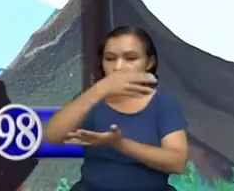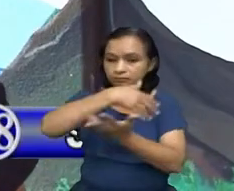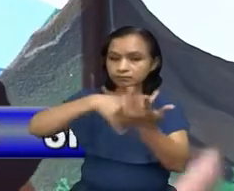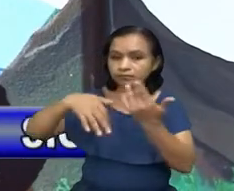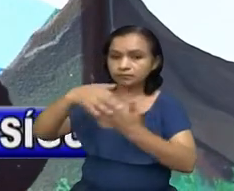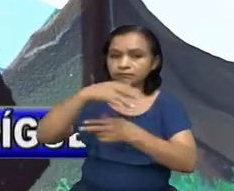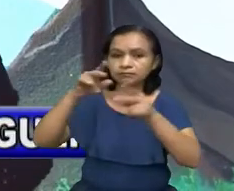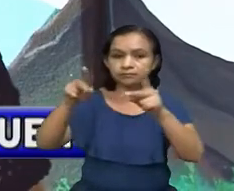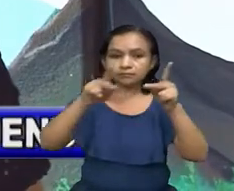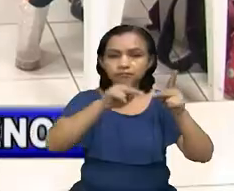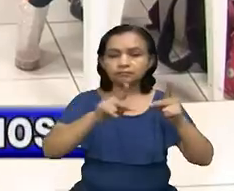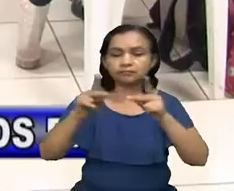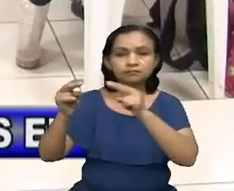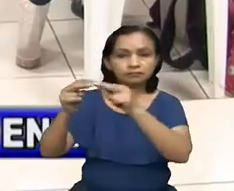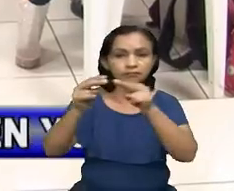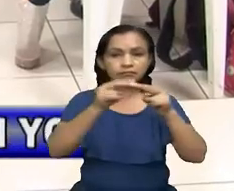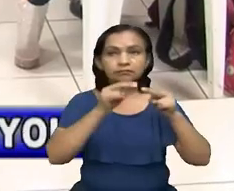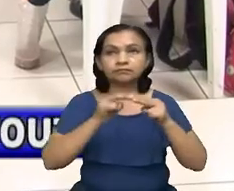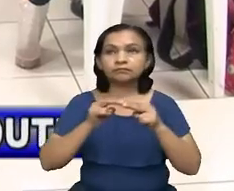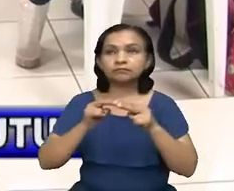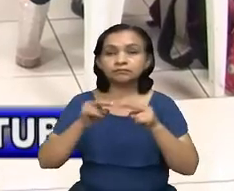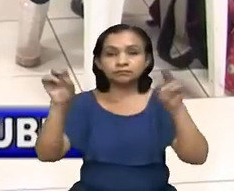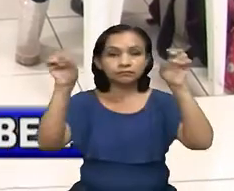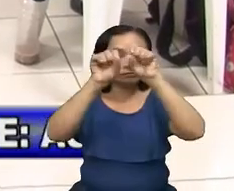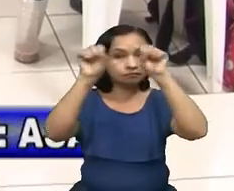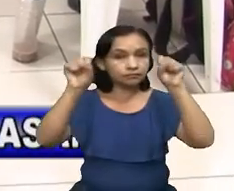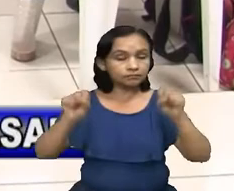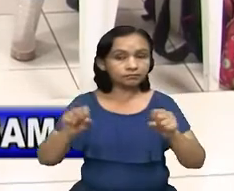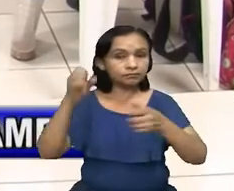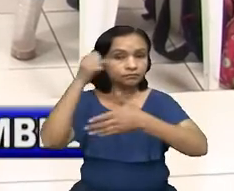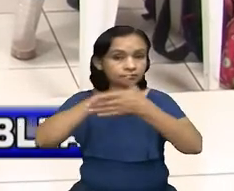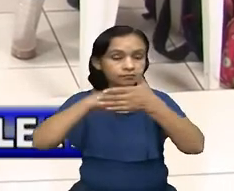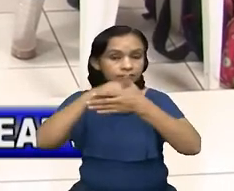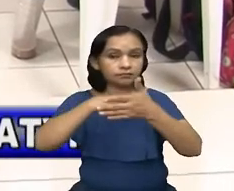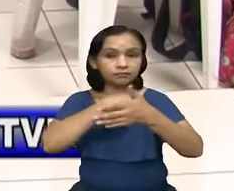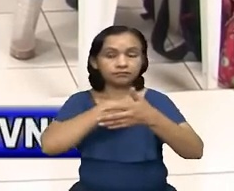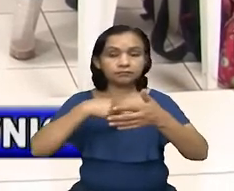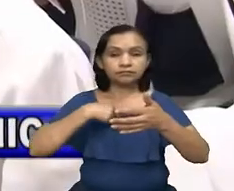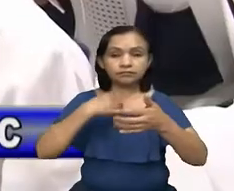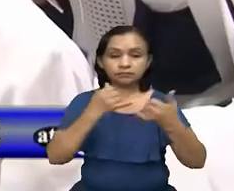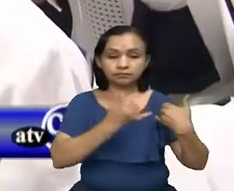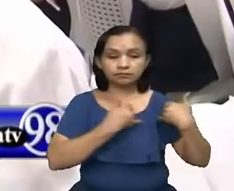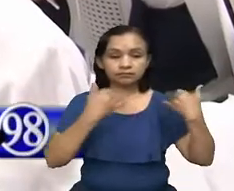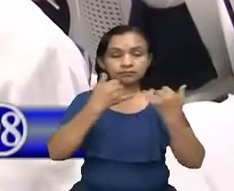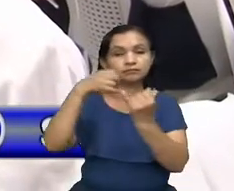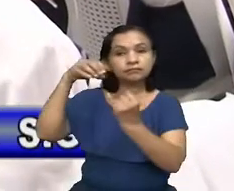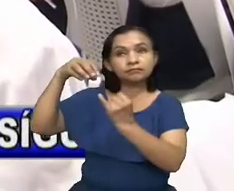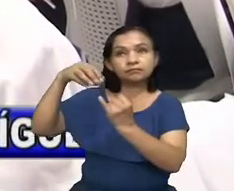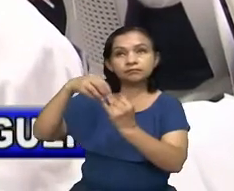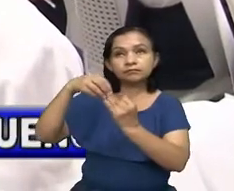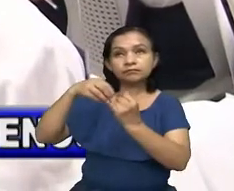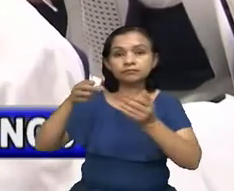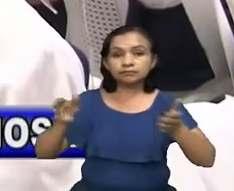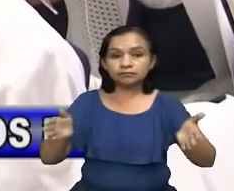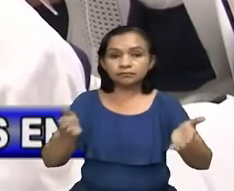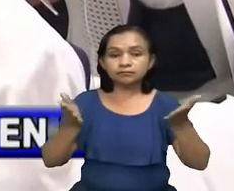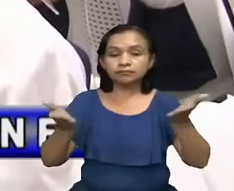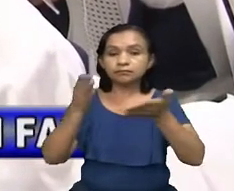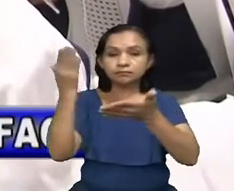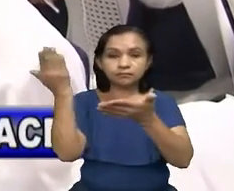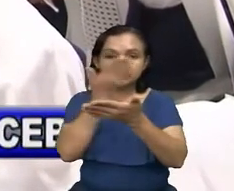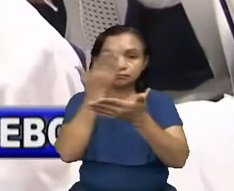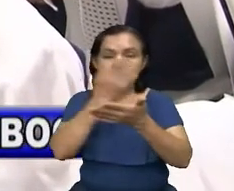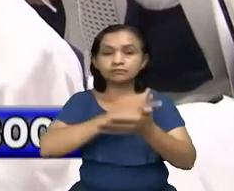de persona a persona. Este taller es parte de los esfuerzos realizados por el Instituto Tecnológico para impulsar la formación